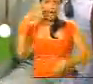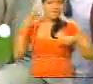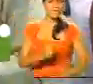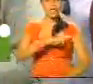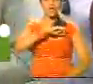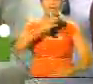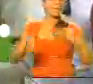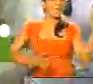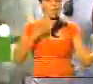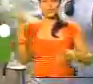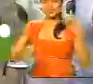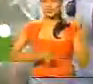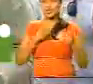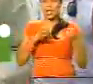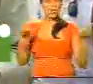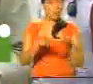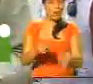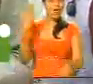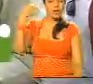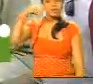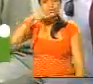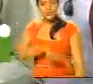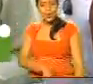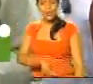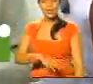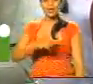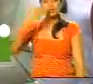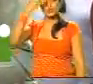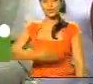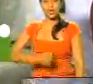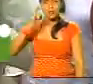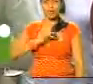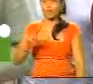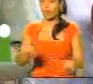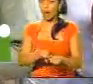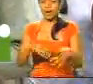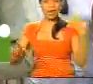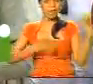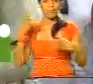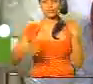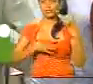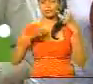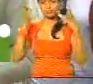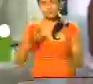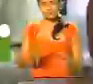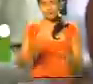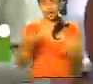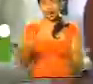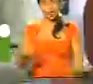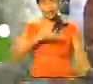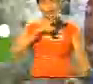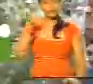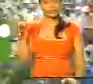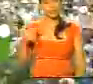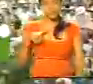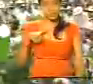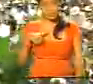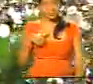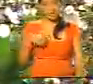eufóricos debieron estar los soldados de Simón Bolívar. Nosotros, hoy,